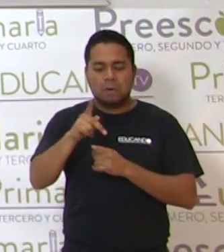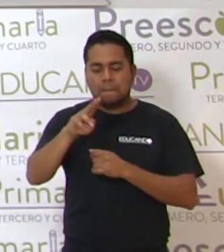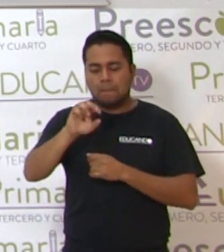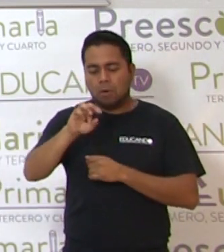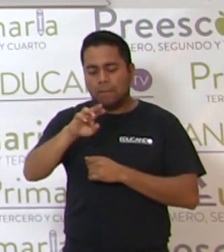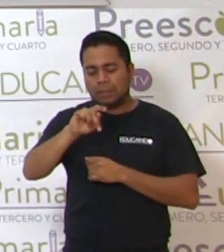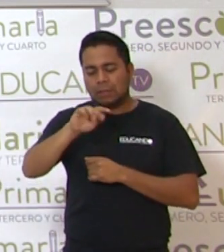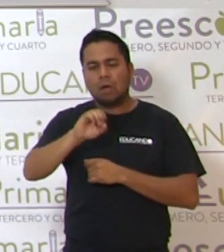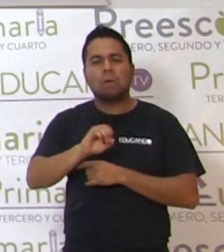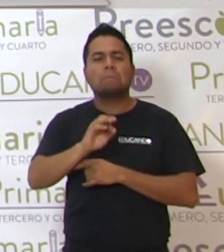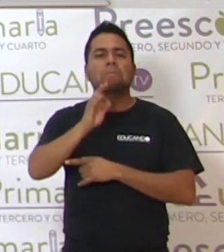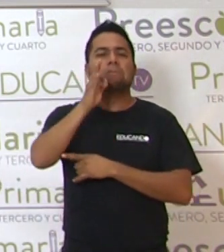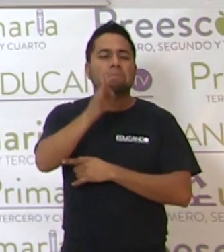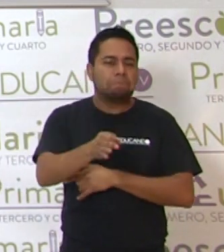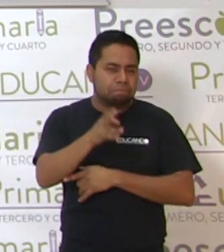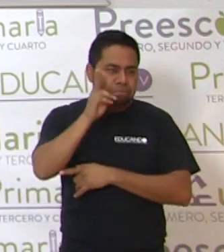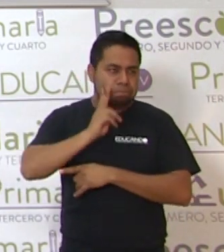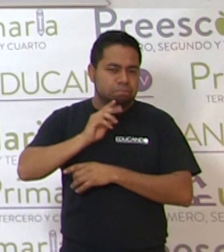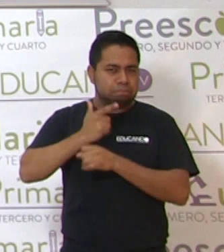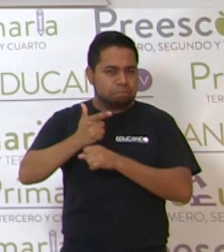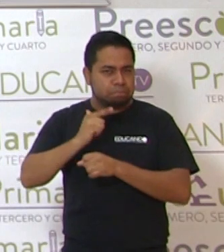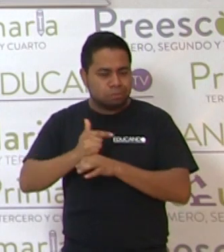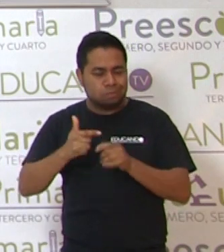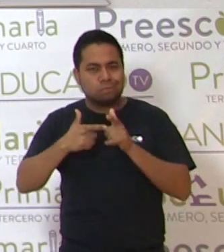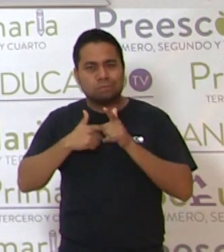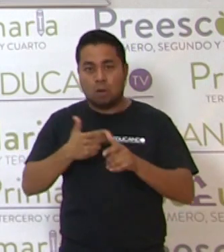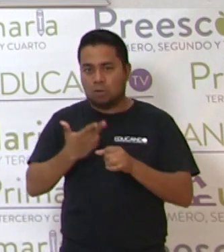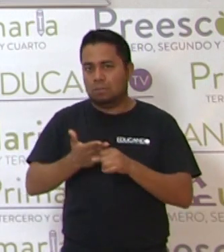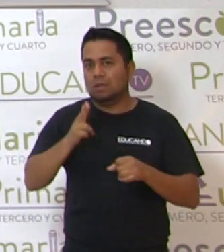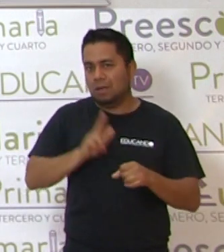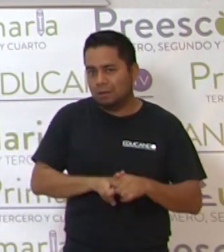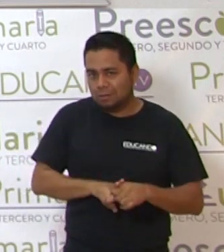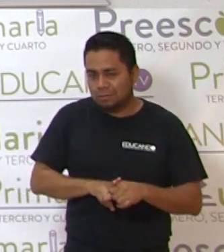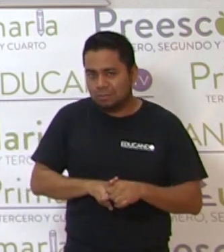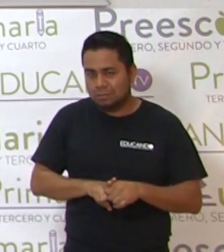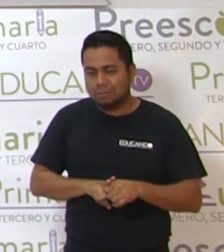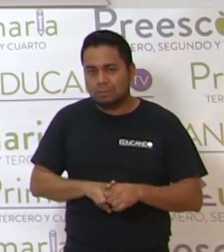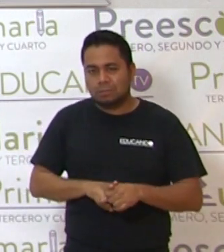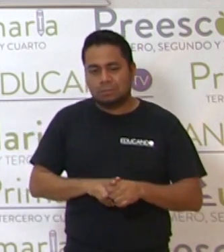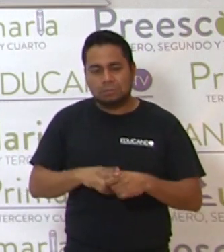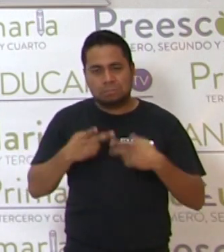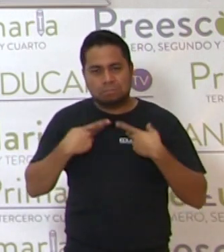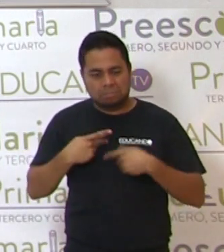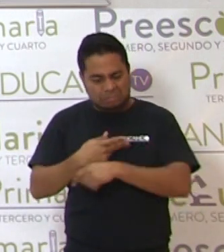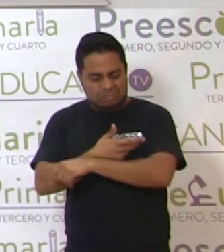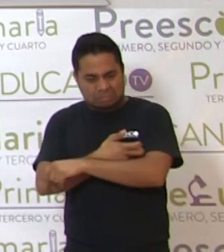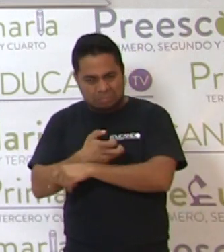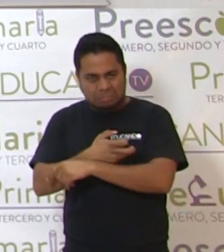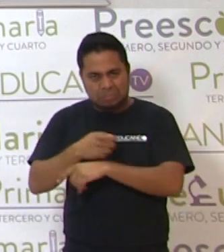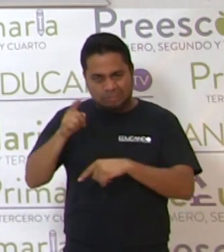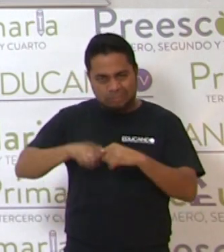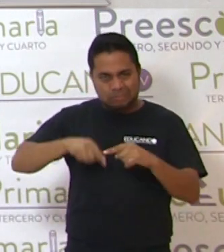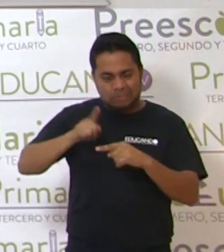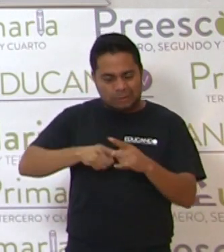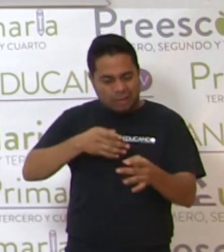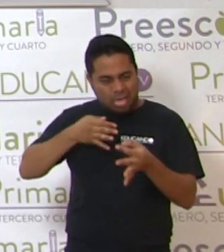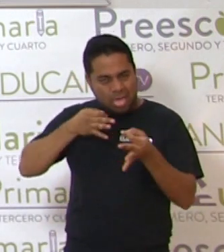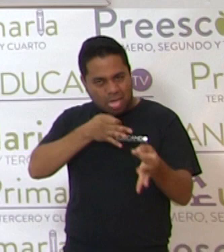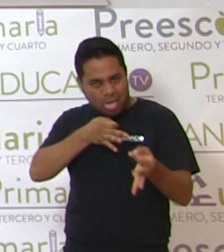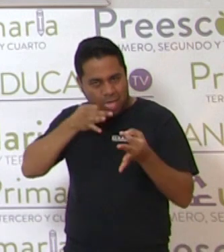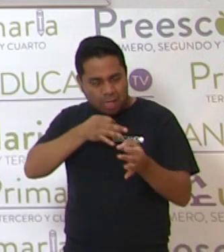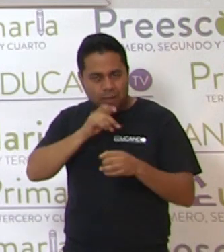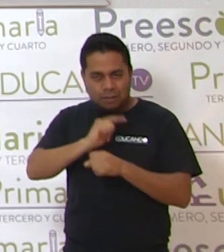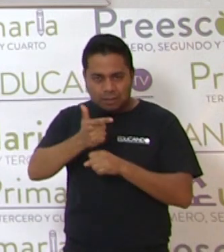asaltar un taxi, siguió en un sanatorio. Los analistas curan la obsesión por el taxi, no